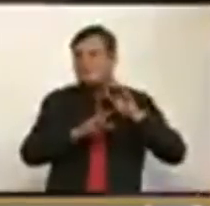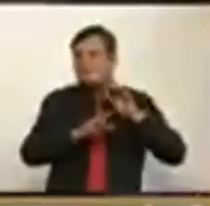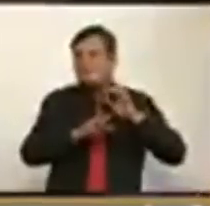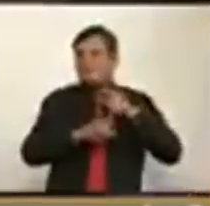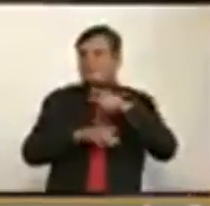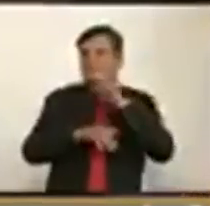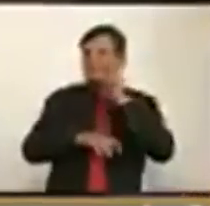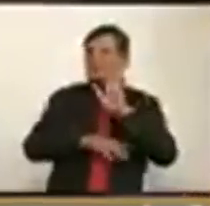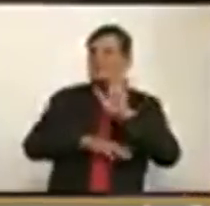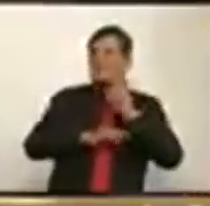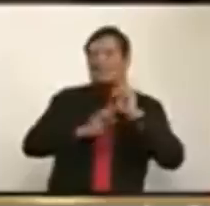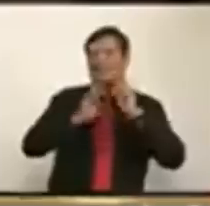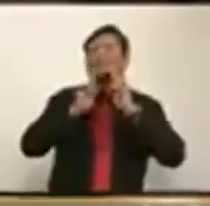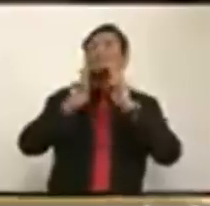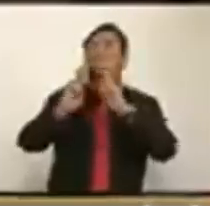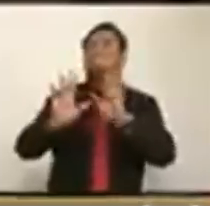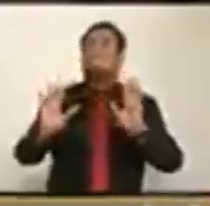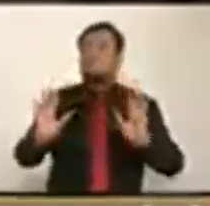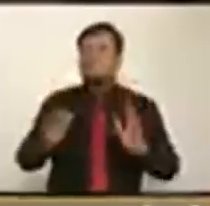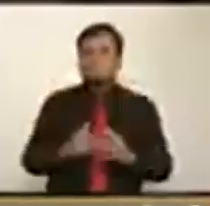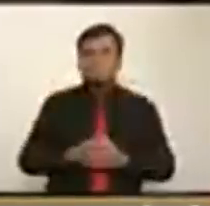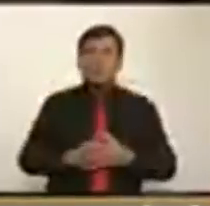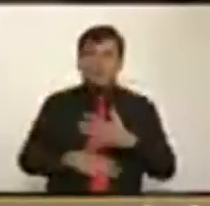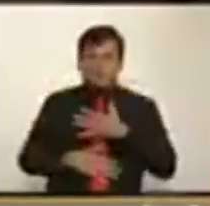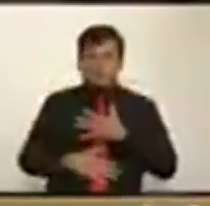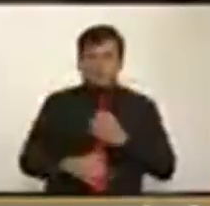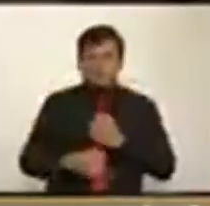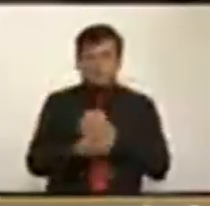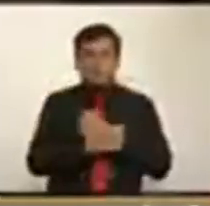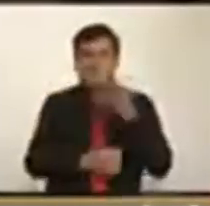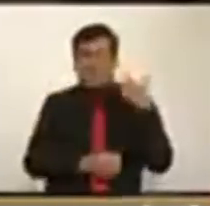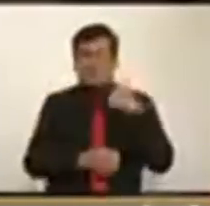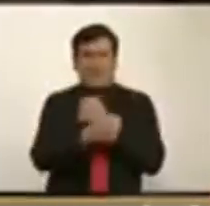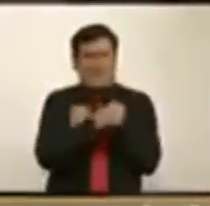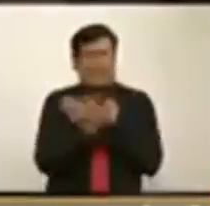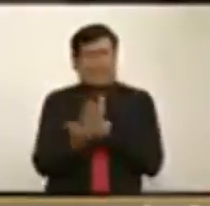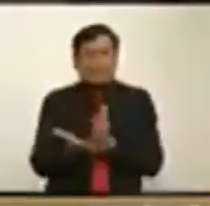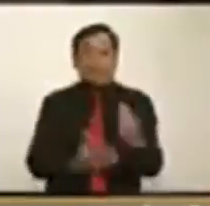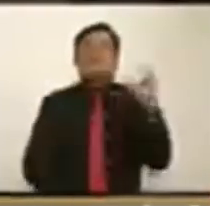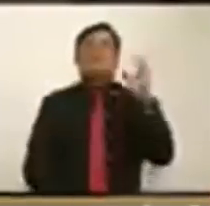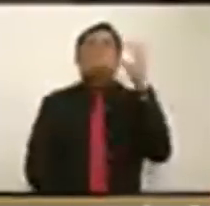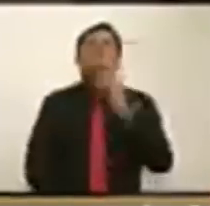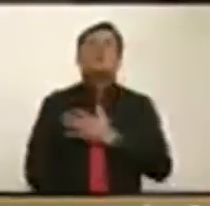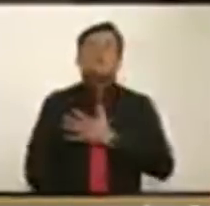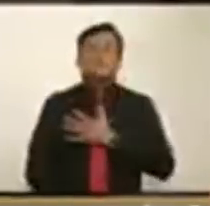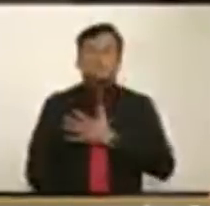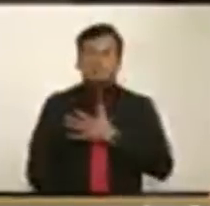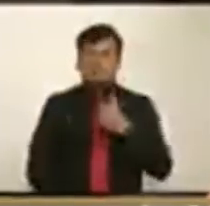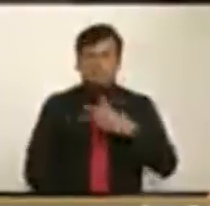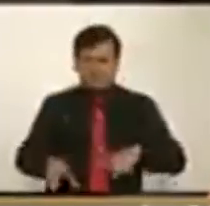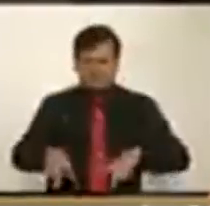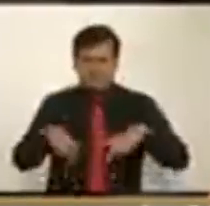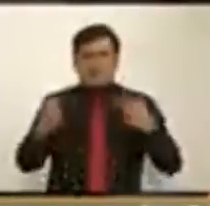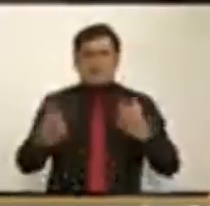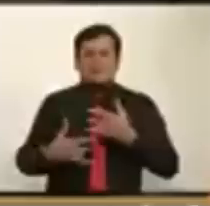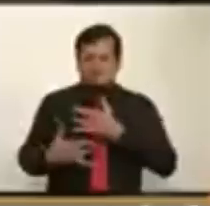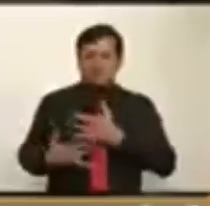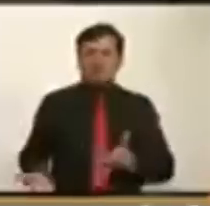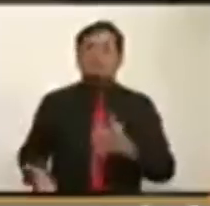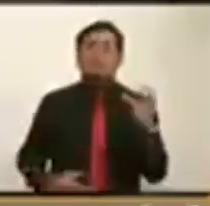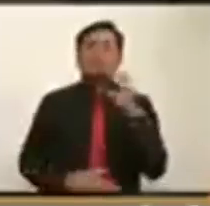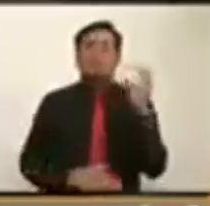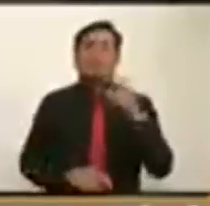Yo he amado y amo a Colombia. Y por eso he arriesgado mi vida personal